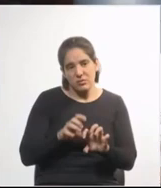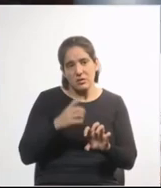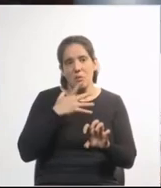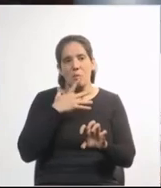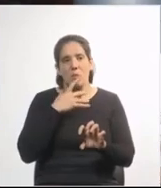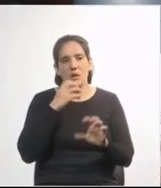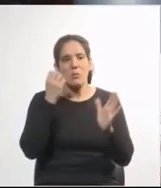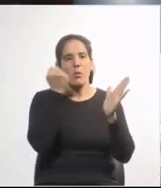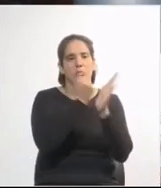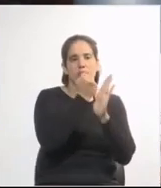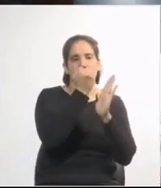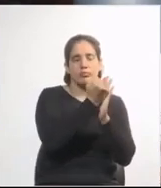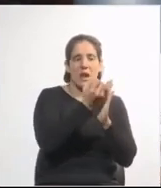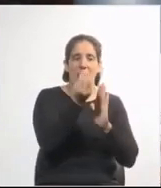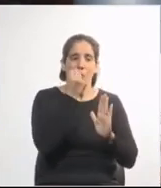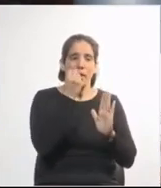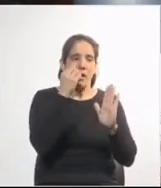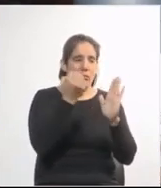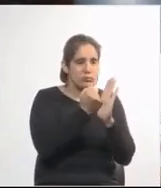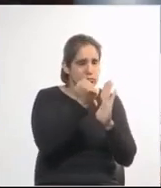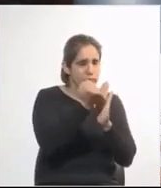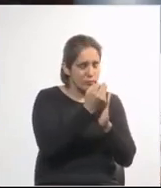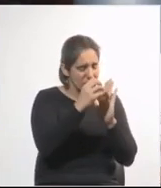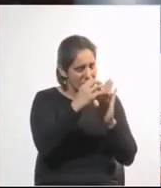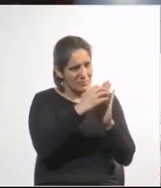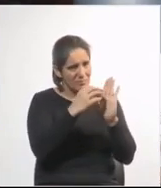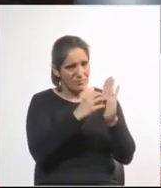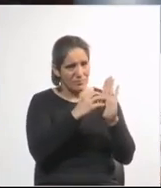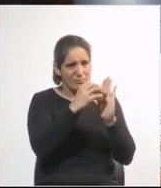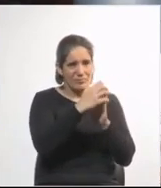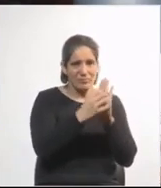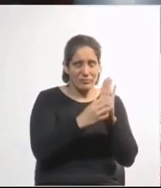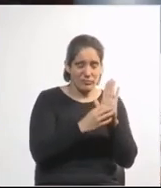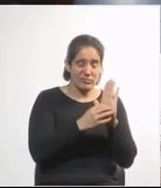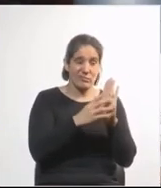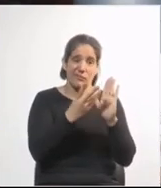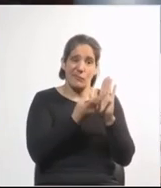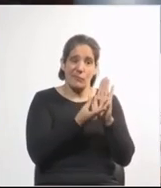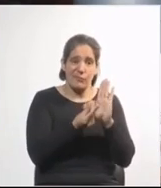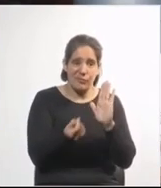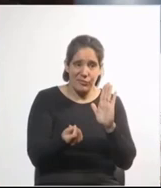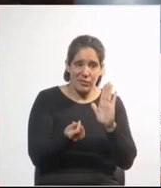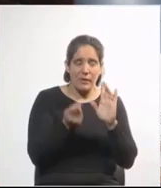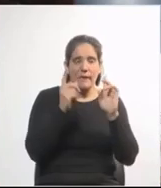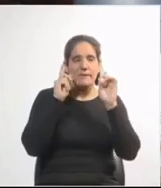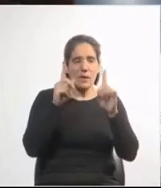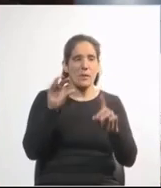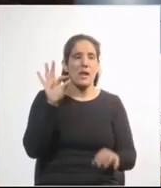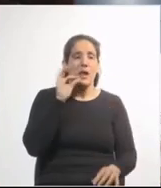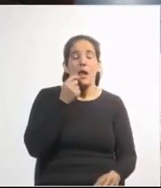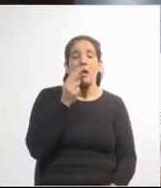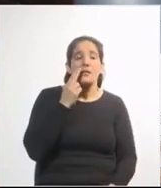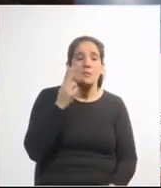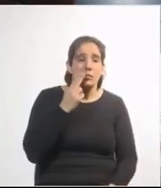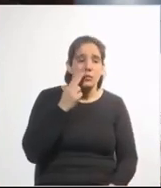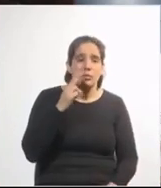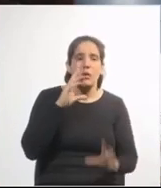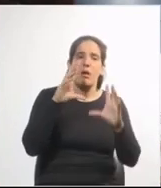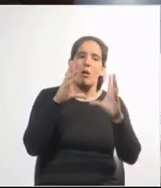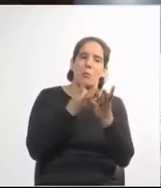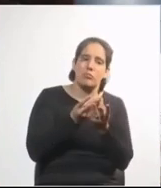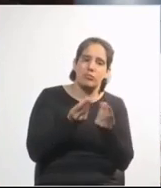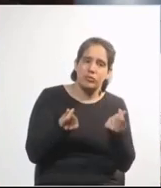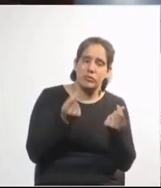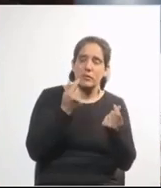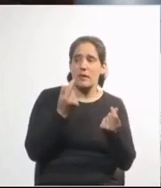en el etiquetado de alimentos. Se ha planteado dejar sin efecto algunas medidas ya adoptadas sobre el tabaco, flexibilizar los límites del consumo de alcohol